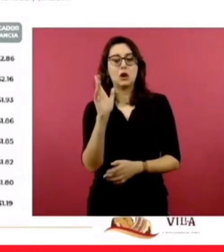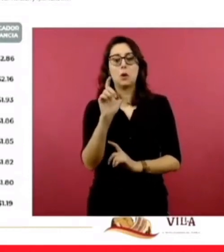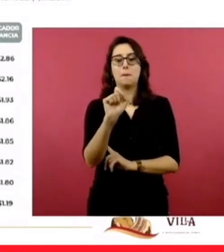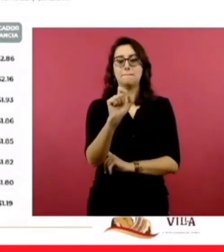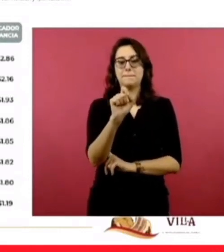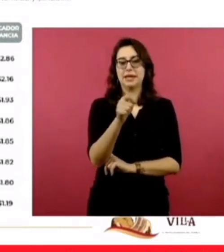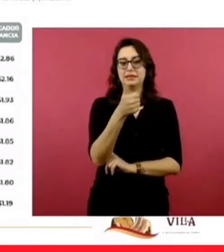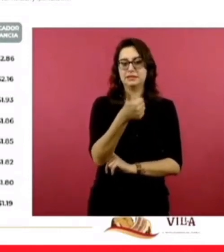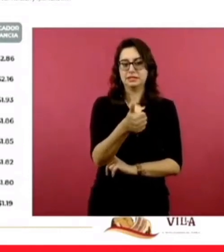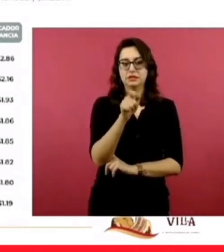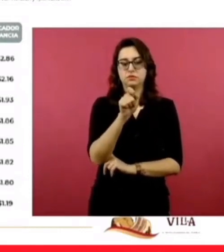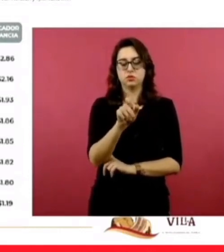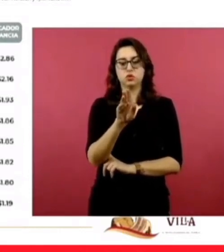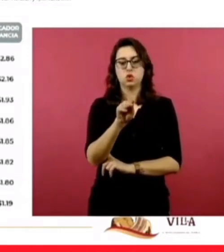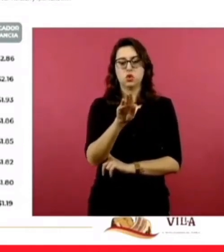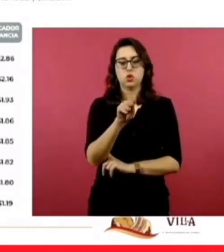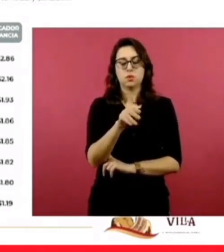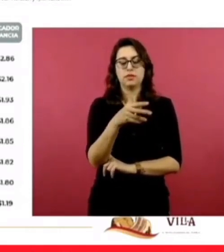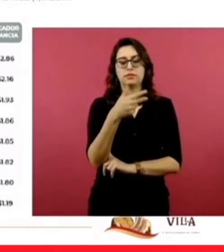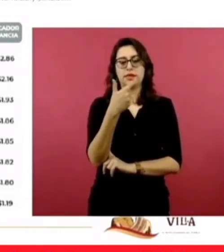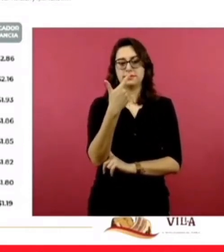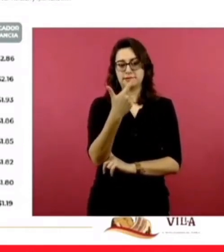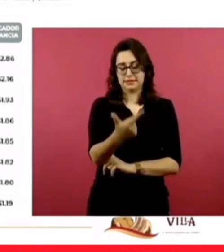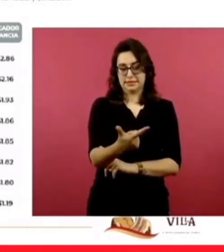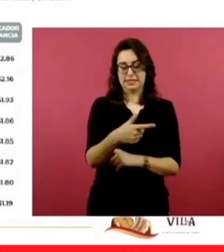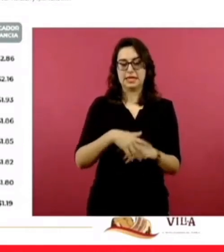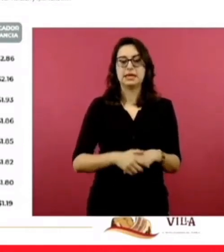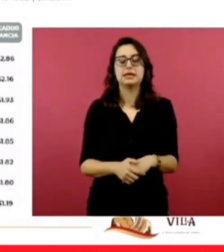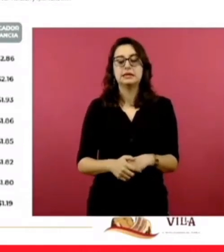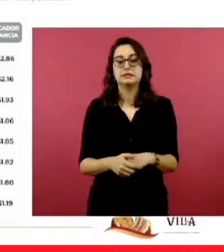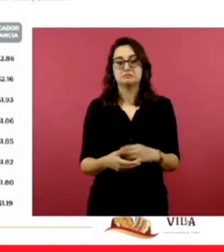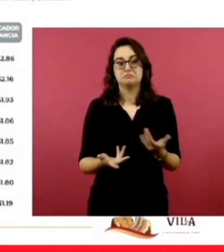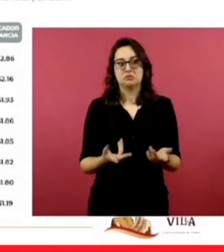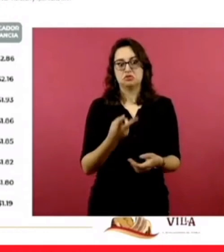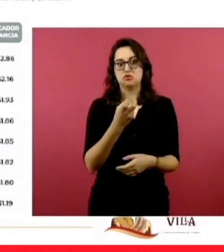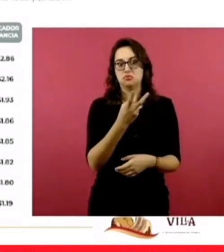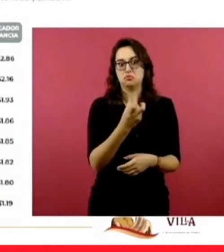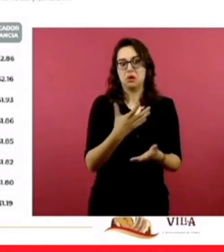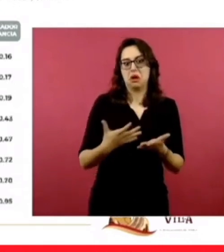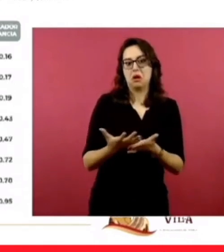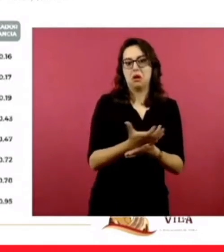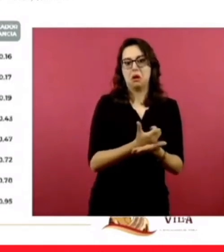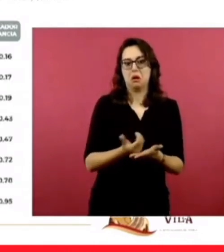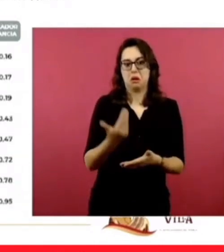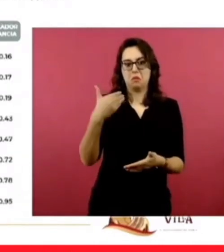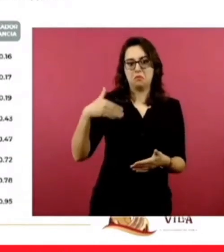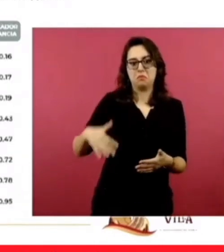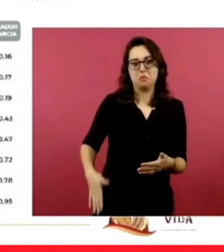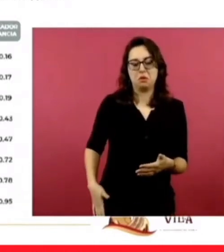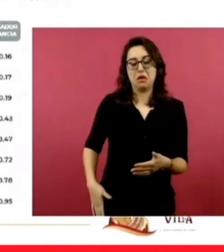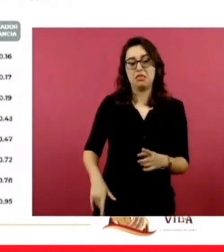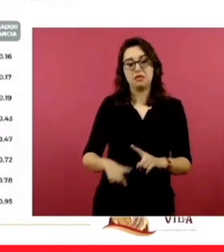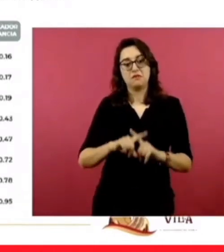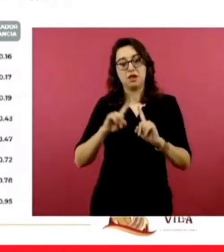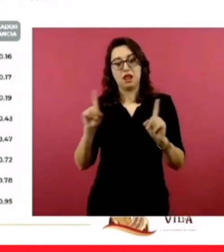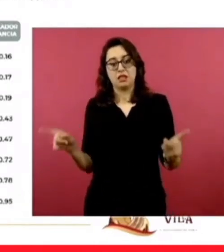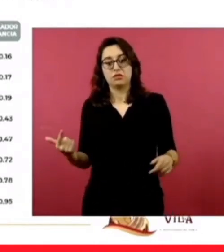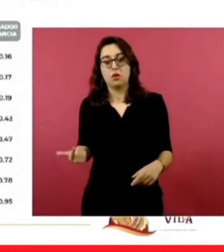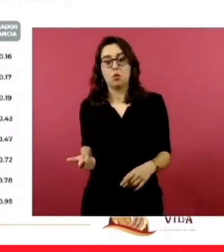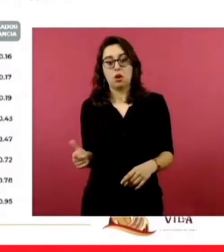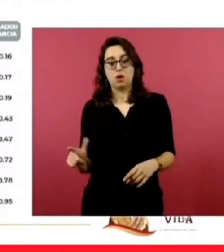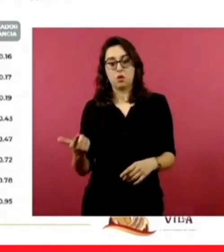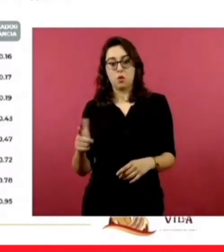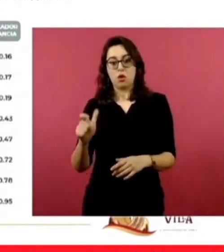de 2 pesos 86 centavos. Repsol es el más económico, con el margen más bajo en Celaya, Guanajuato,